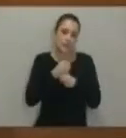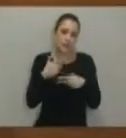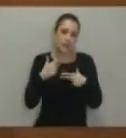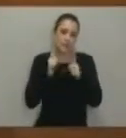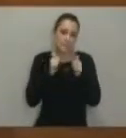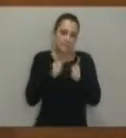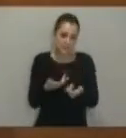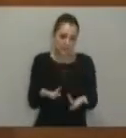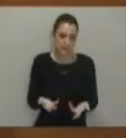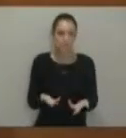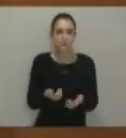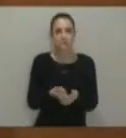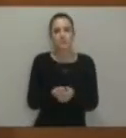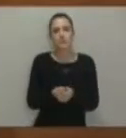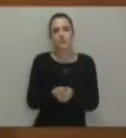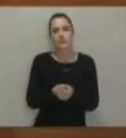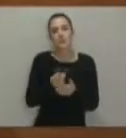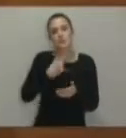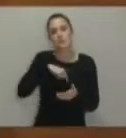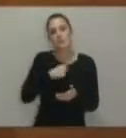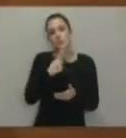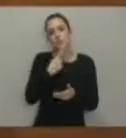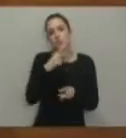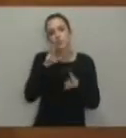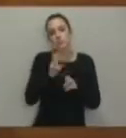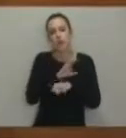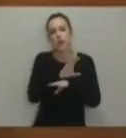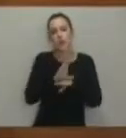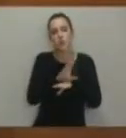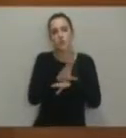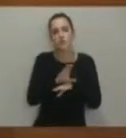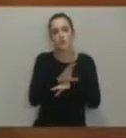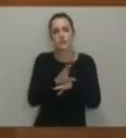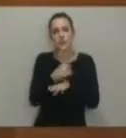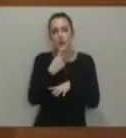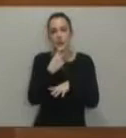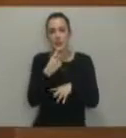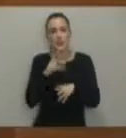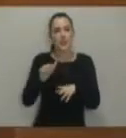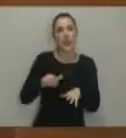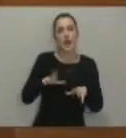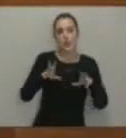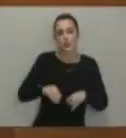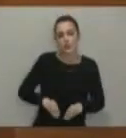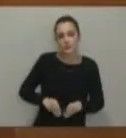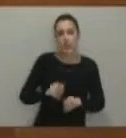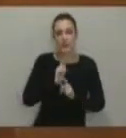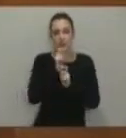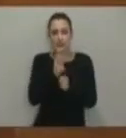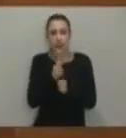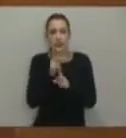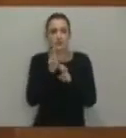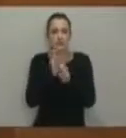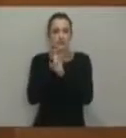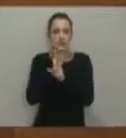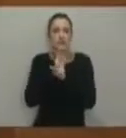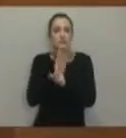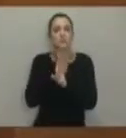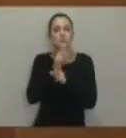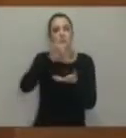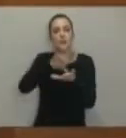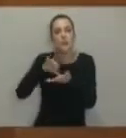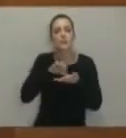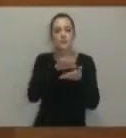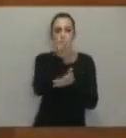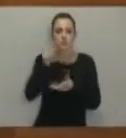Tratamos de la decisión adoptada por la Consejería de proceder a la contratación del servicio de transporte de personas con discapacidad que son usuarias de centros de apoyo a la